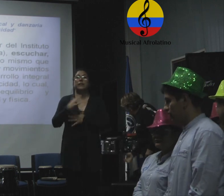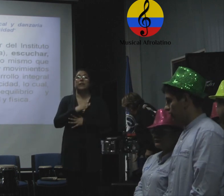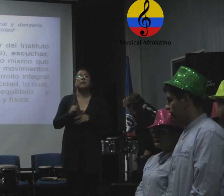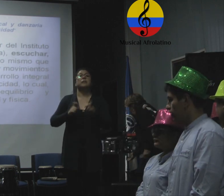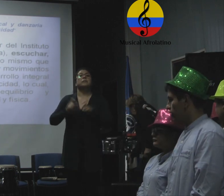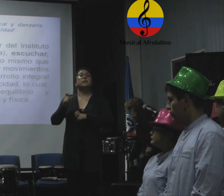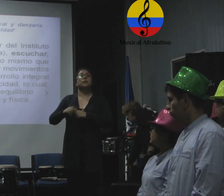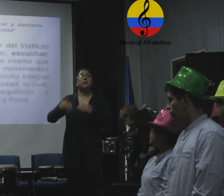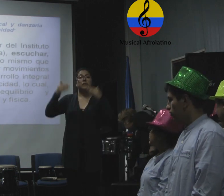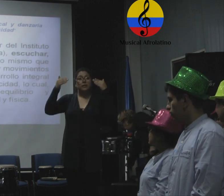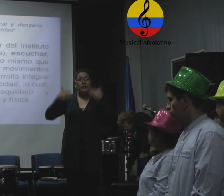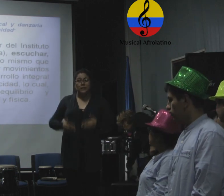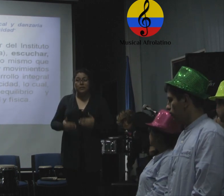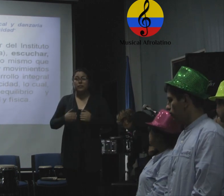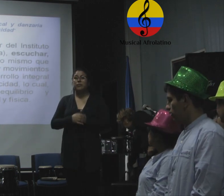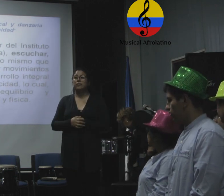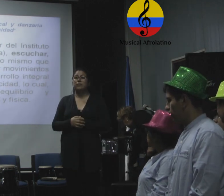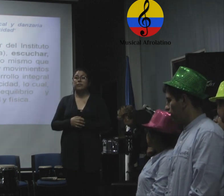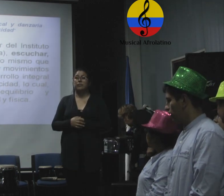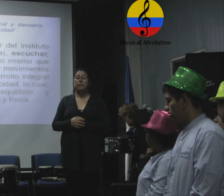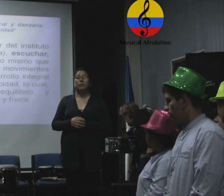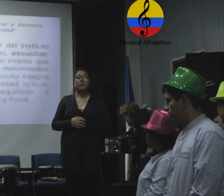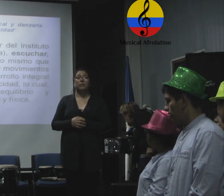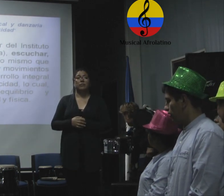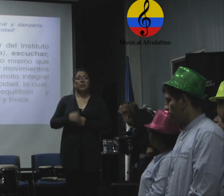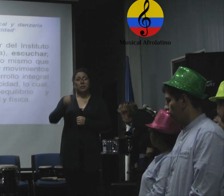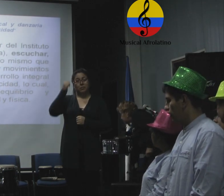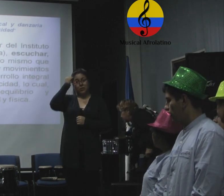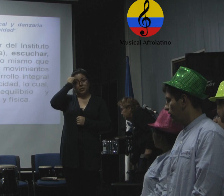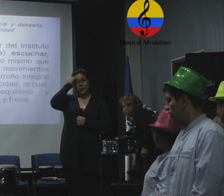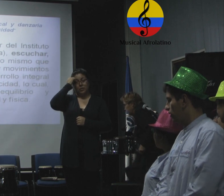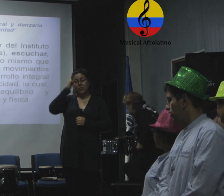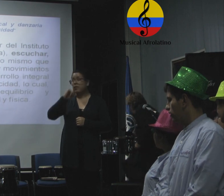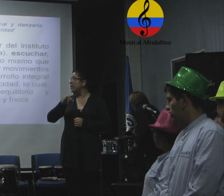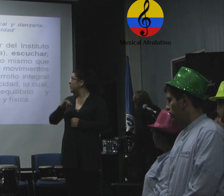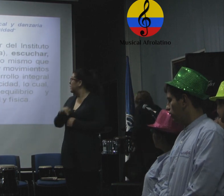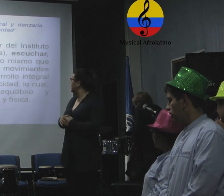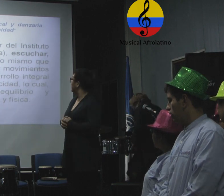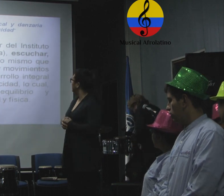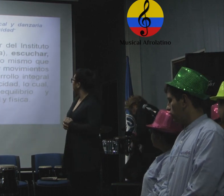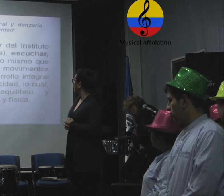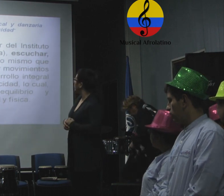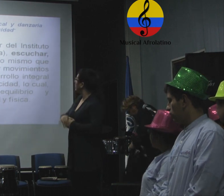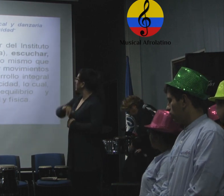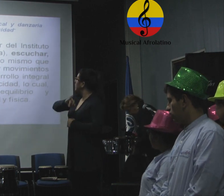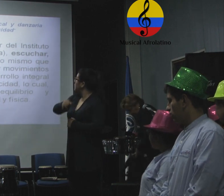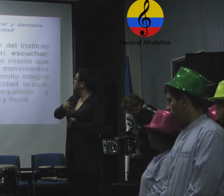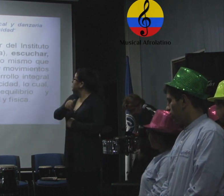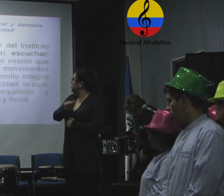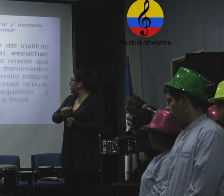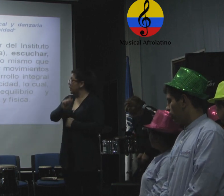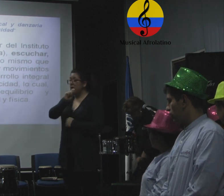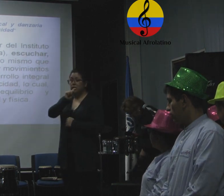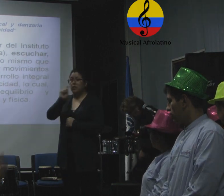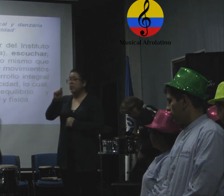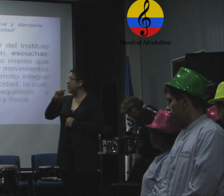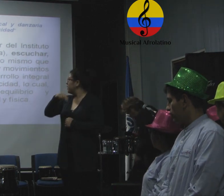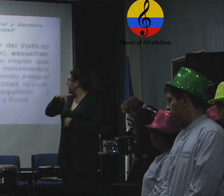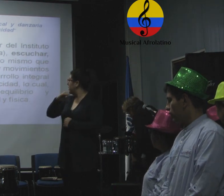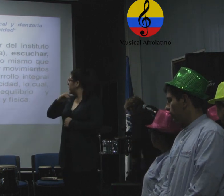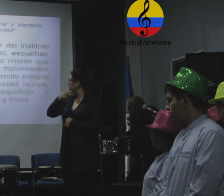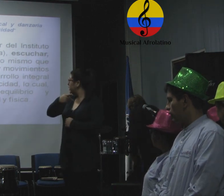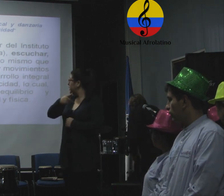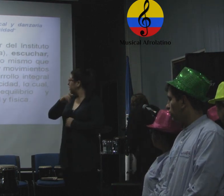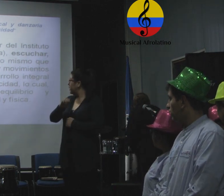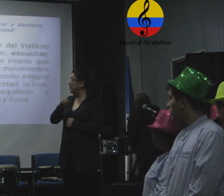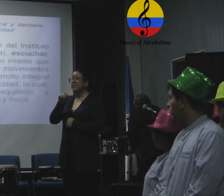con discapacidad. Según el profesor Janke del Instituto de Suiza, él dice que